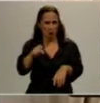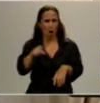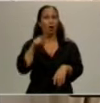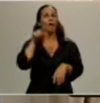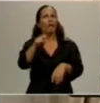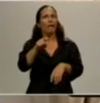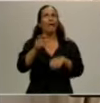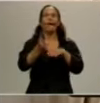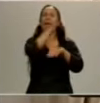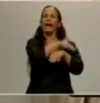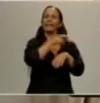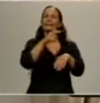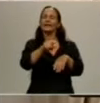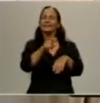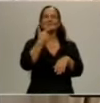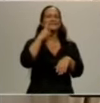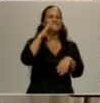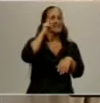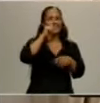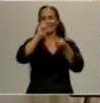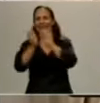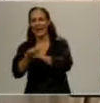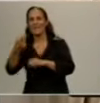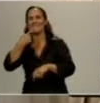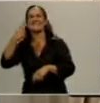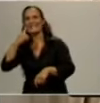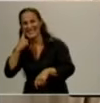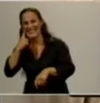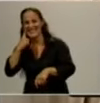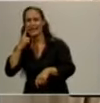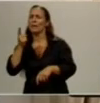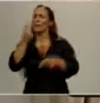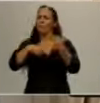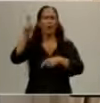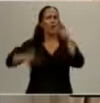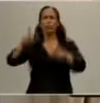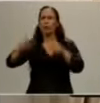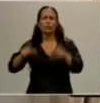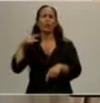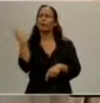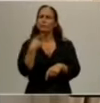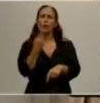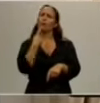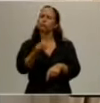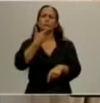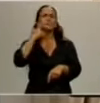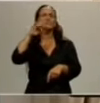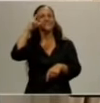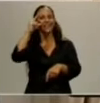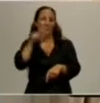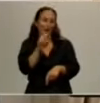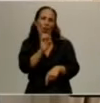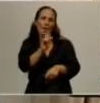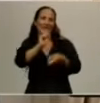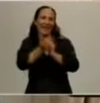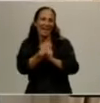de Secretaría de Inteligencia de Estado, así, siempre la siguió llamando CIDE. Es que el cambio de nombre no modifica nada si